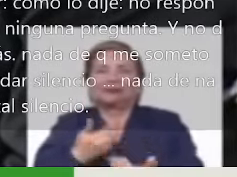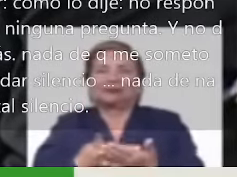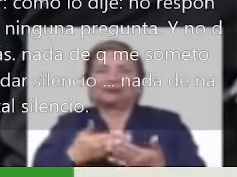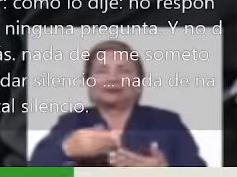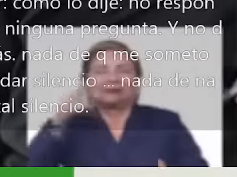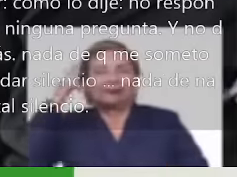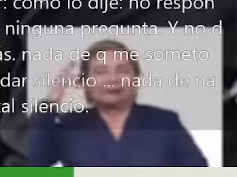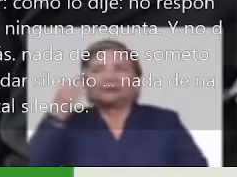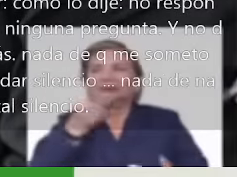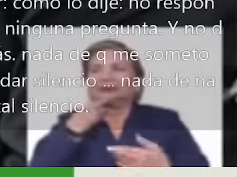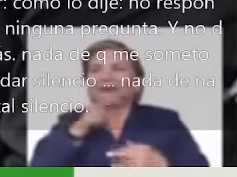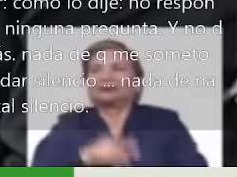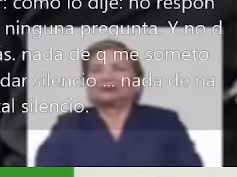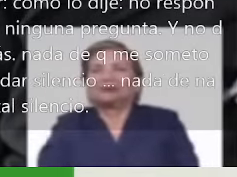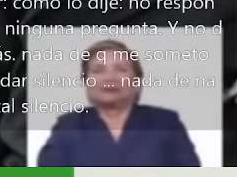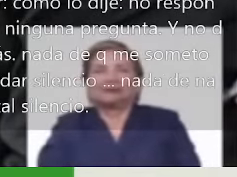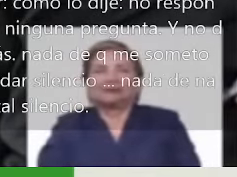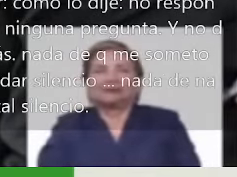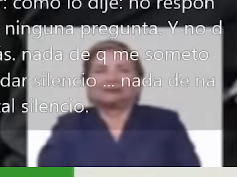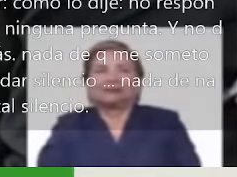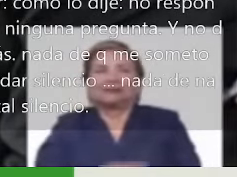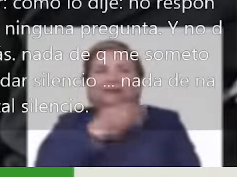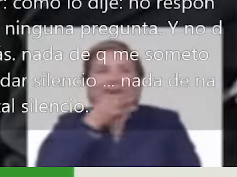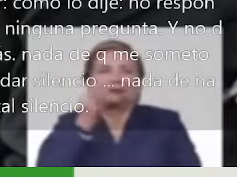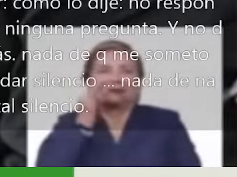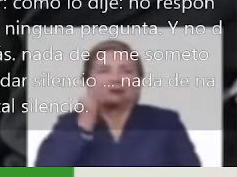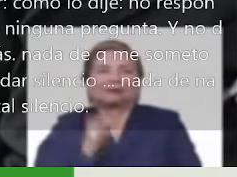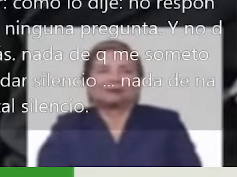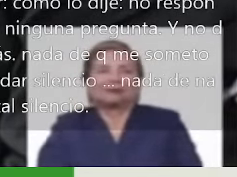motivo. Responda. Someto a guardar silencio.